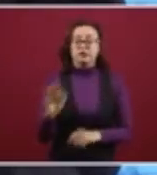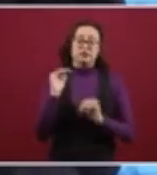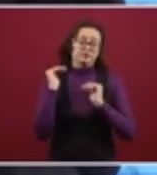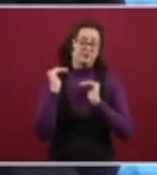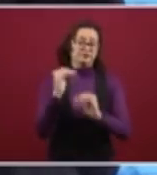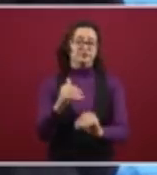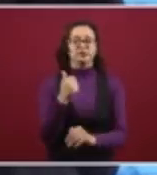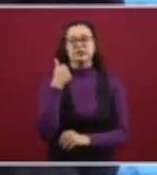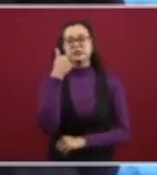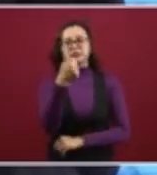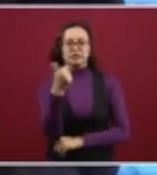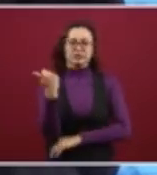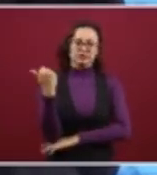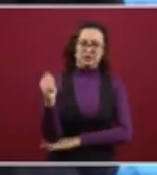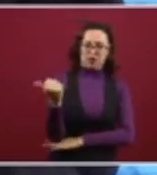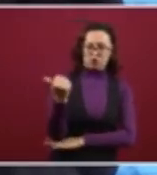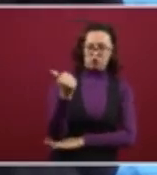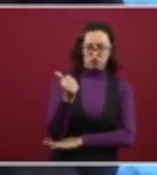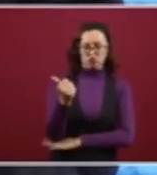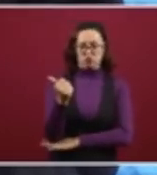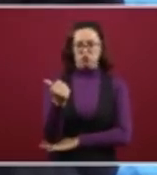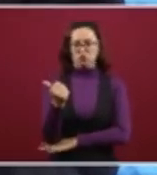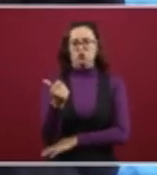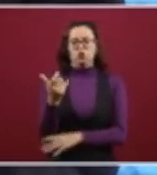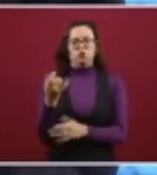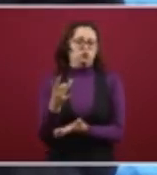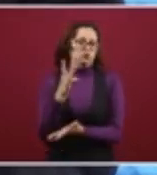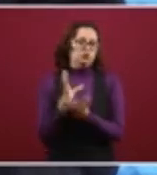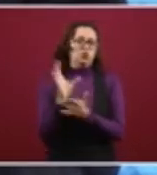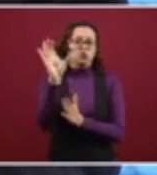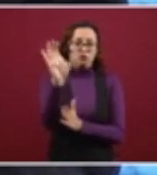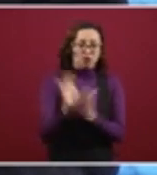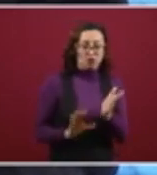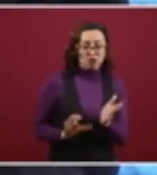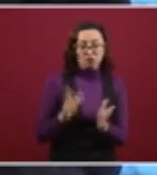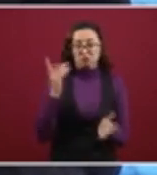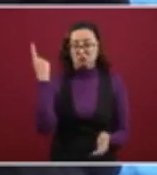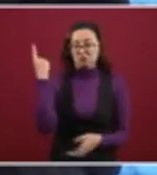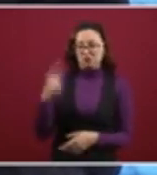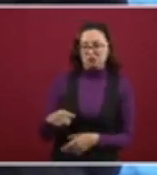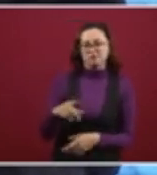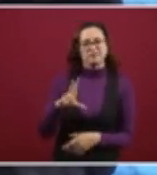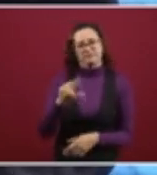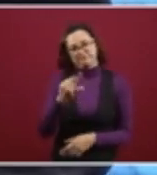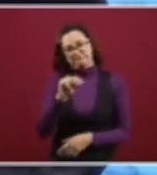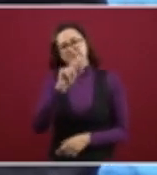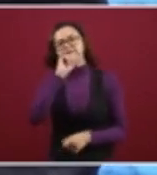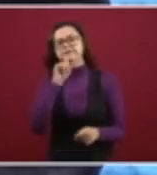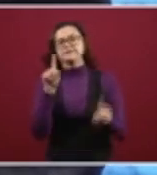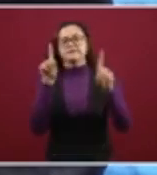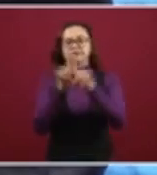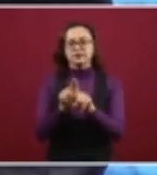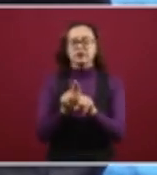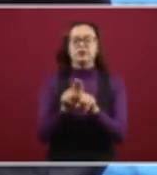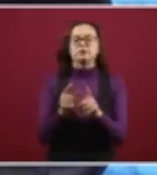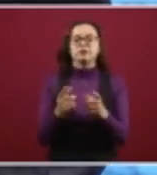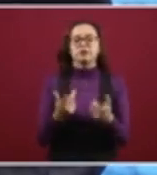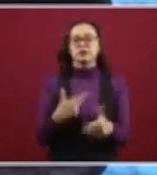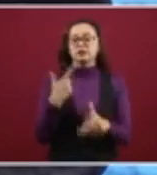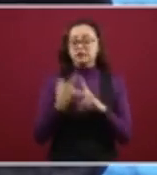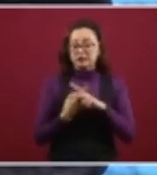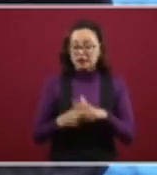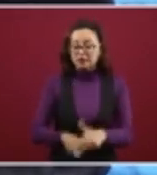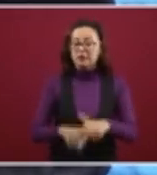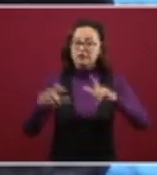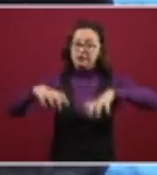únicamente establecida de calendario, sino también hay que reconocer que pues ya se han establecido las lluvias,